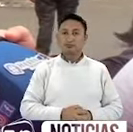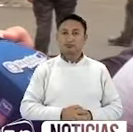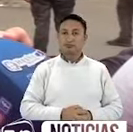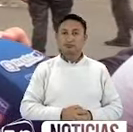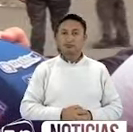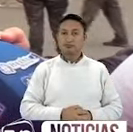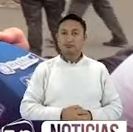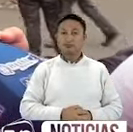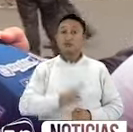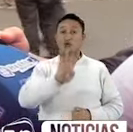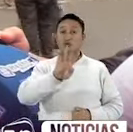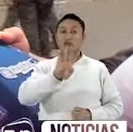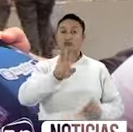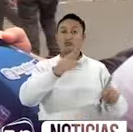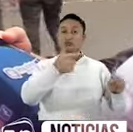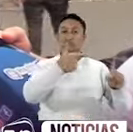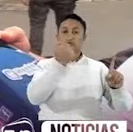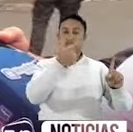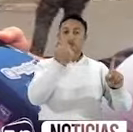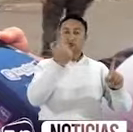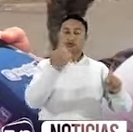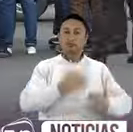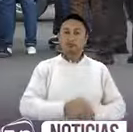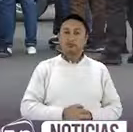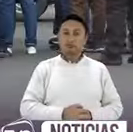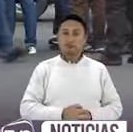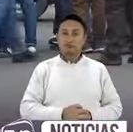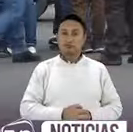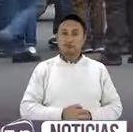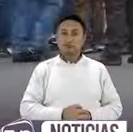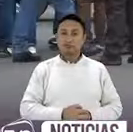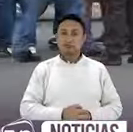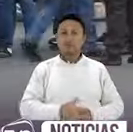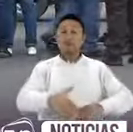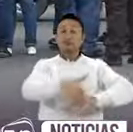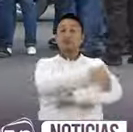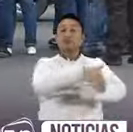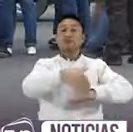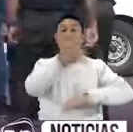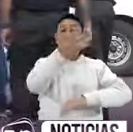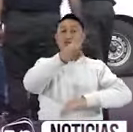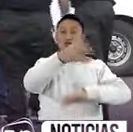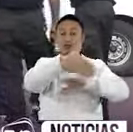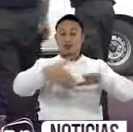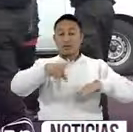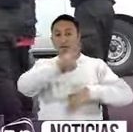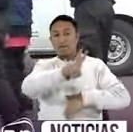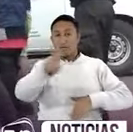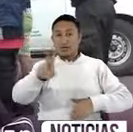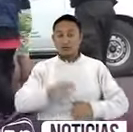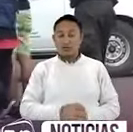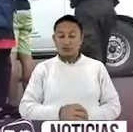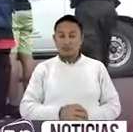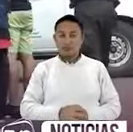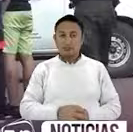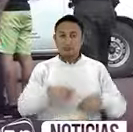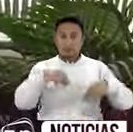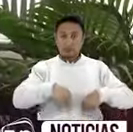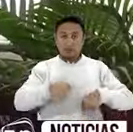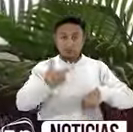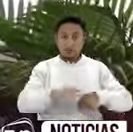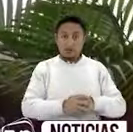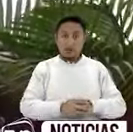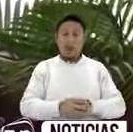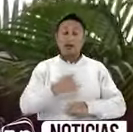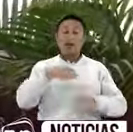propicia 4 disparos en contra del hoy occiso. El hecho ocurrió en la calle 17 y avenida 22, después de bajar de su vehículo